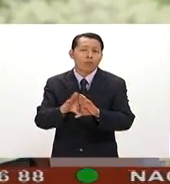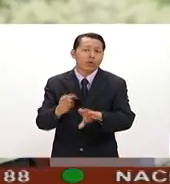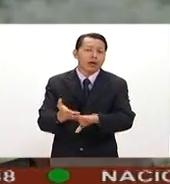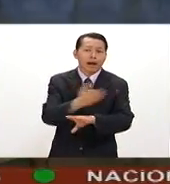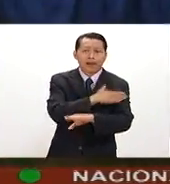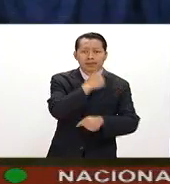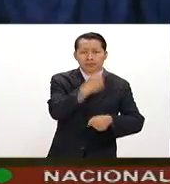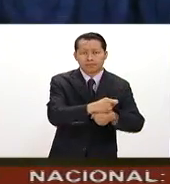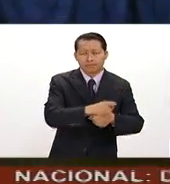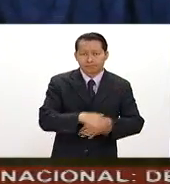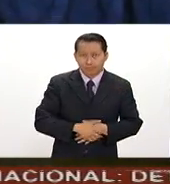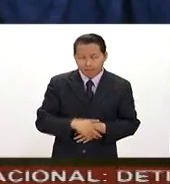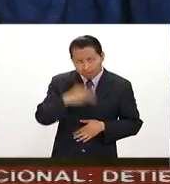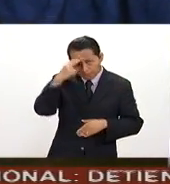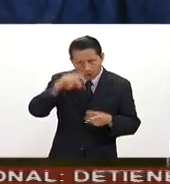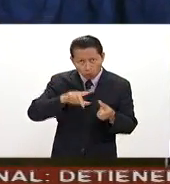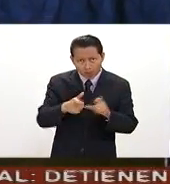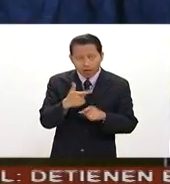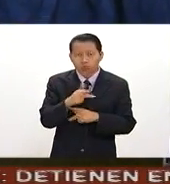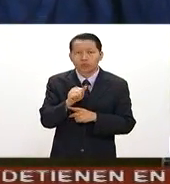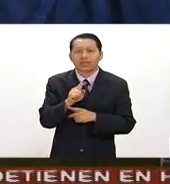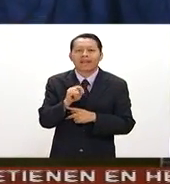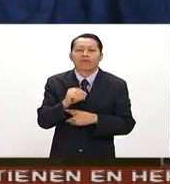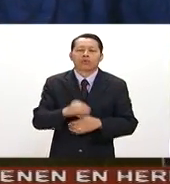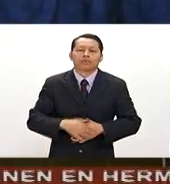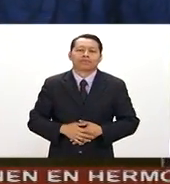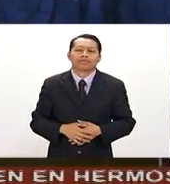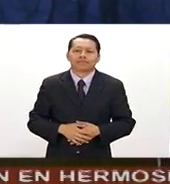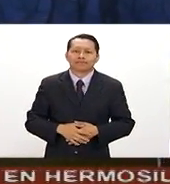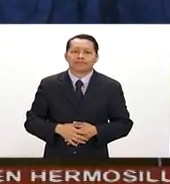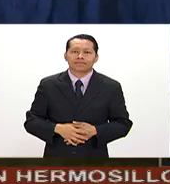primera. Para México al Día, Gustavo Castillo.